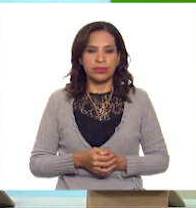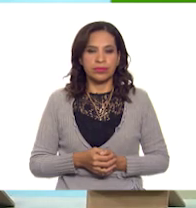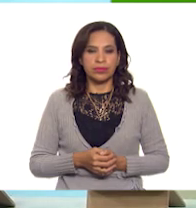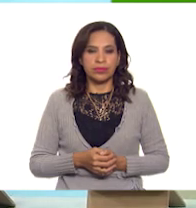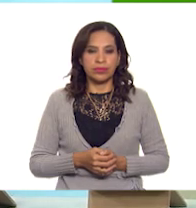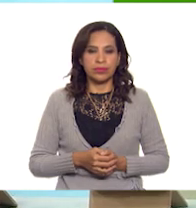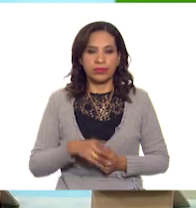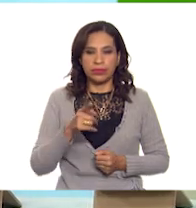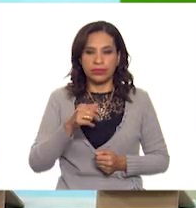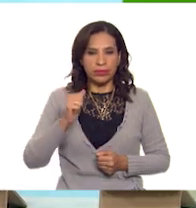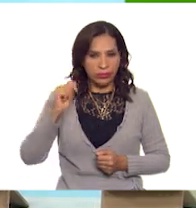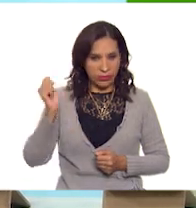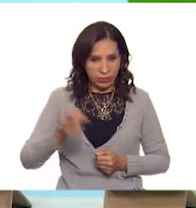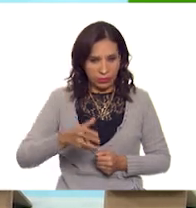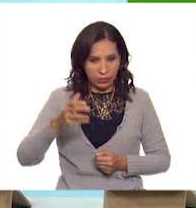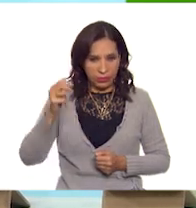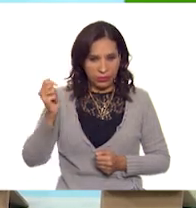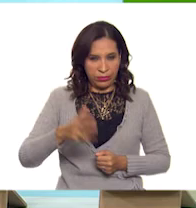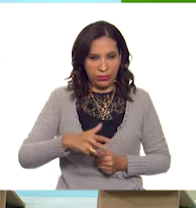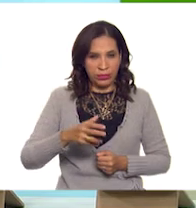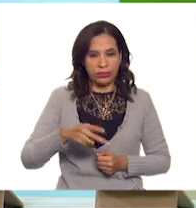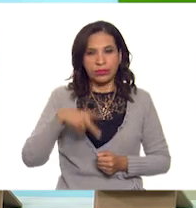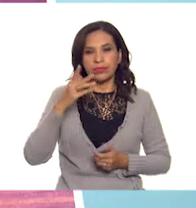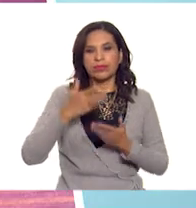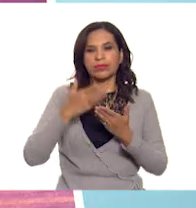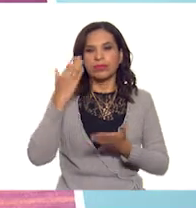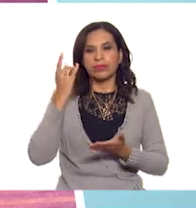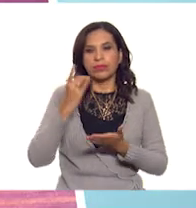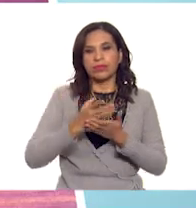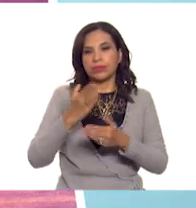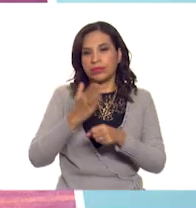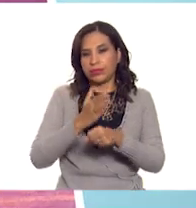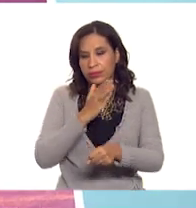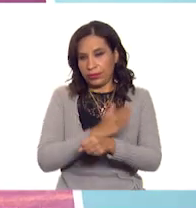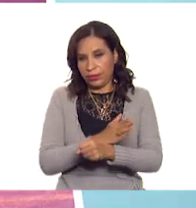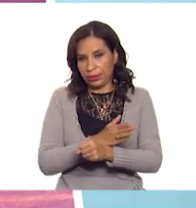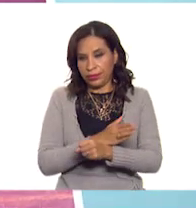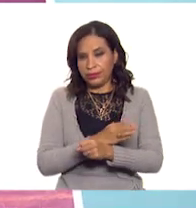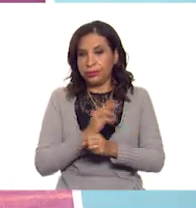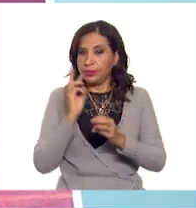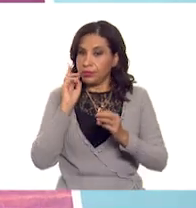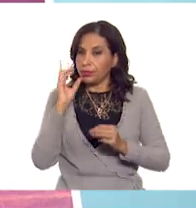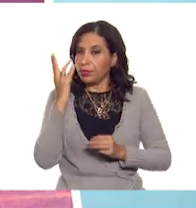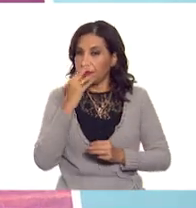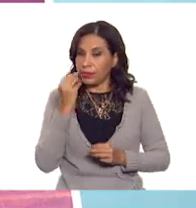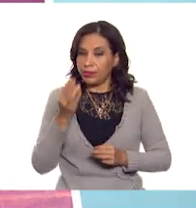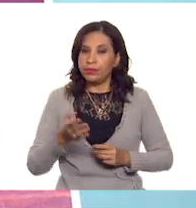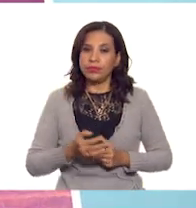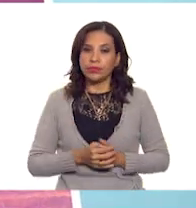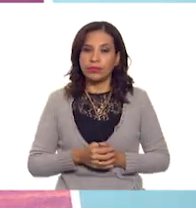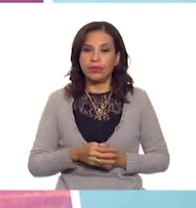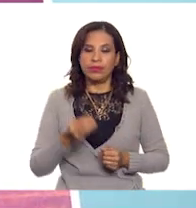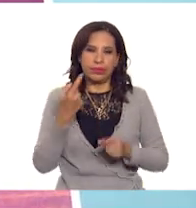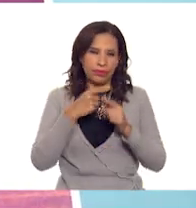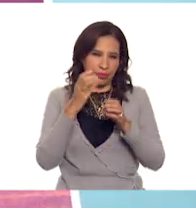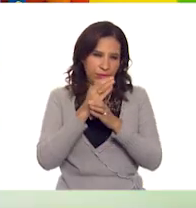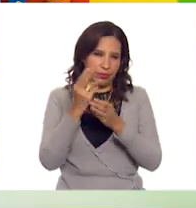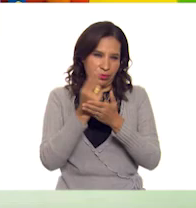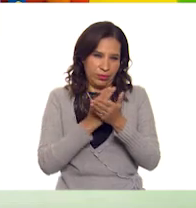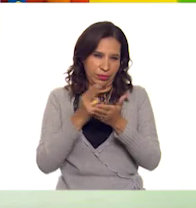¿Es un trompo? Sí. Pero antes eran solamente de madera. ¡Wow! ¡Qué lindo! Sí, tiene muchos